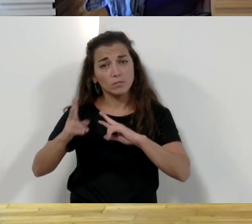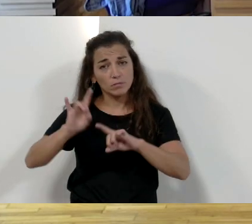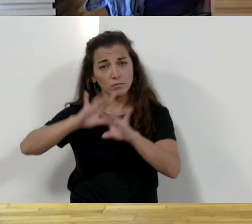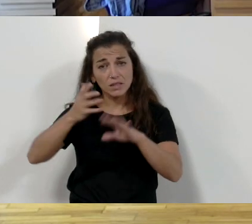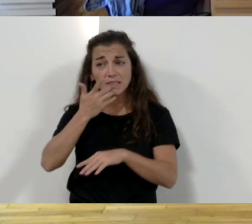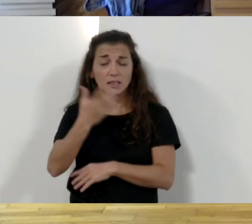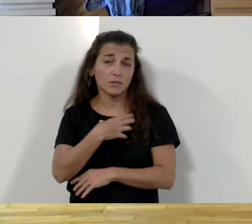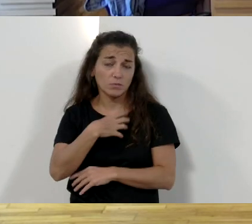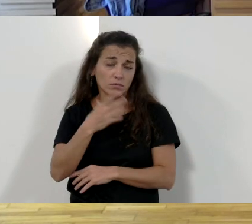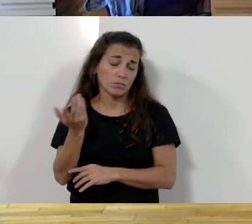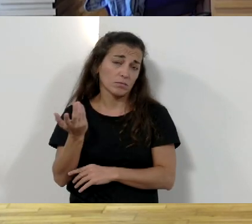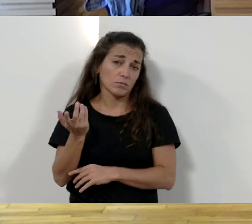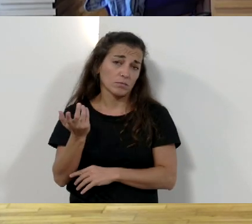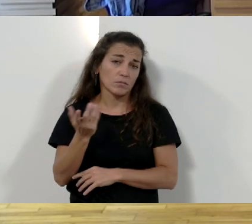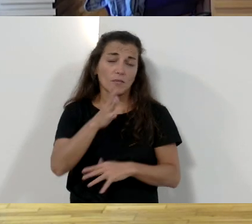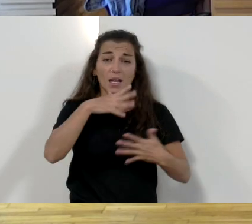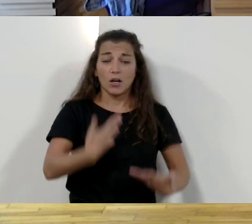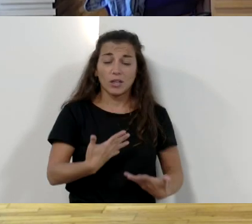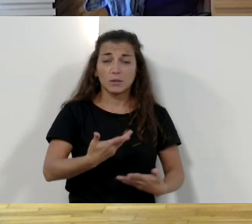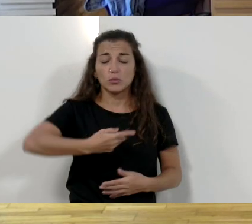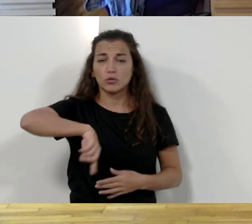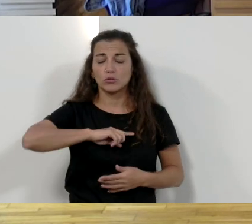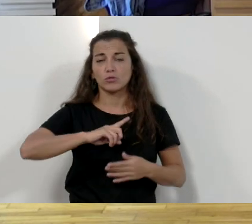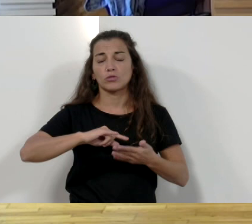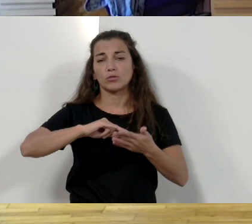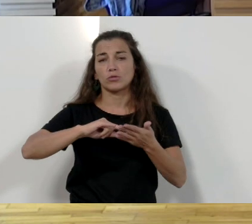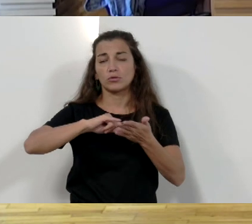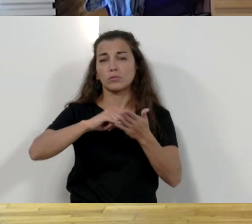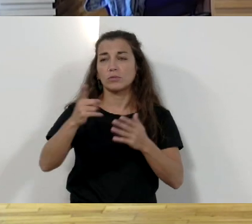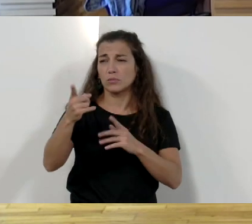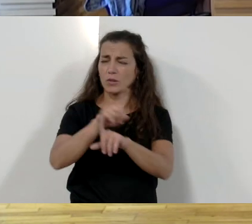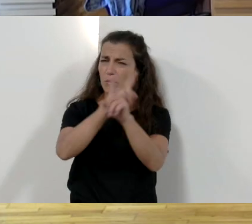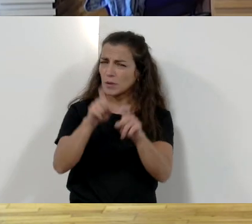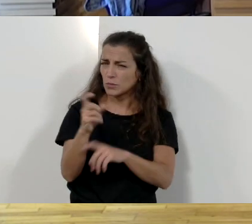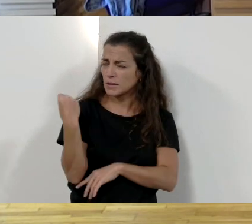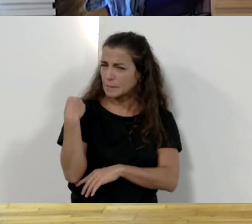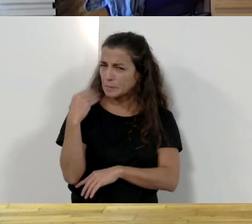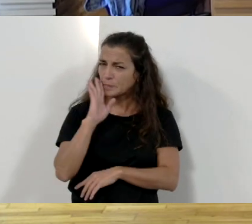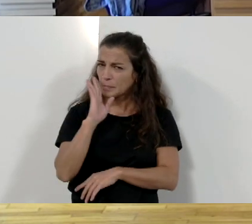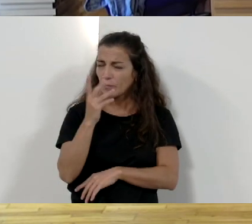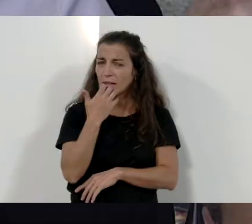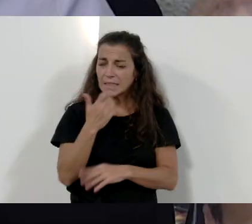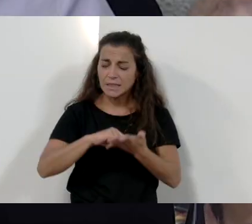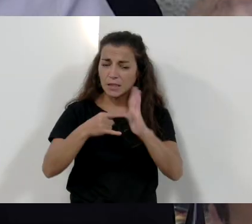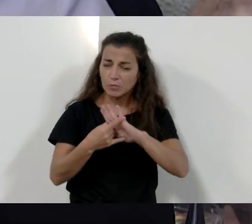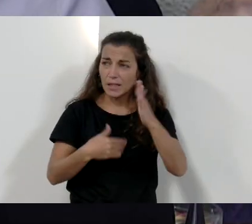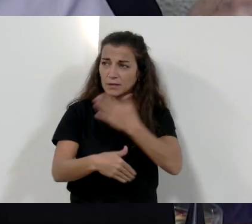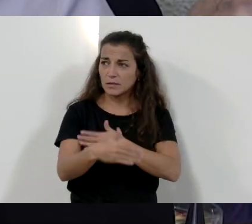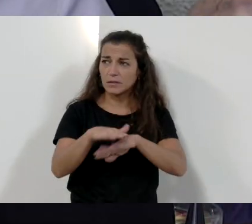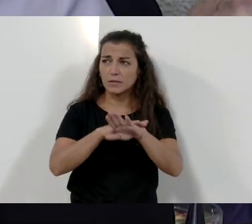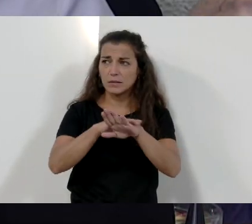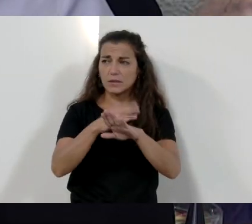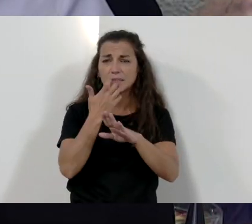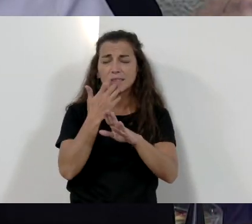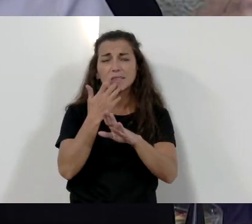que… No, en estos momentos no tenemos previsto. La pregunta era si teníamos algo previsto en estos momentos. Perdón, no